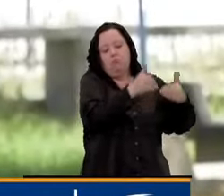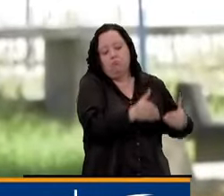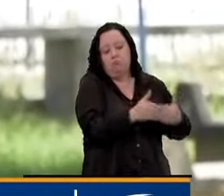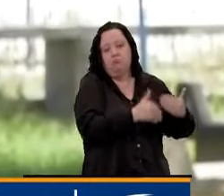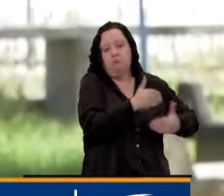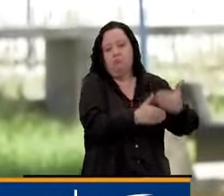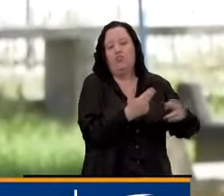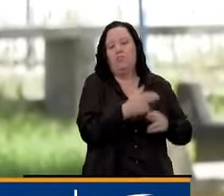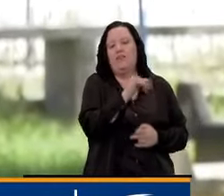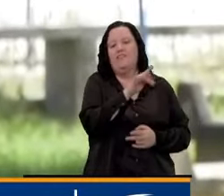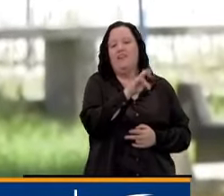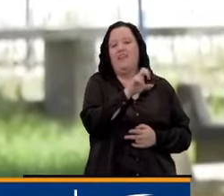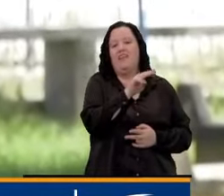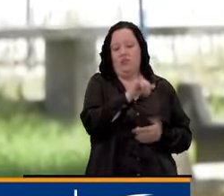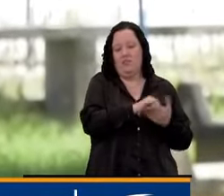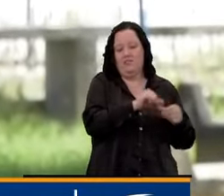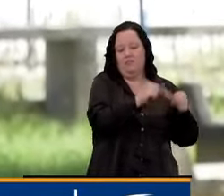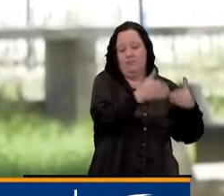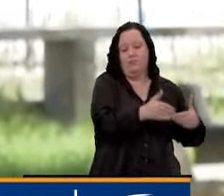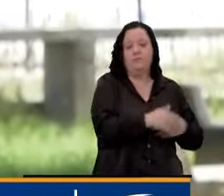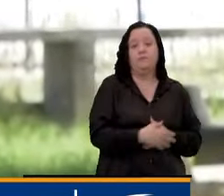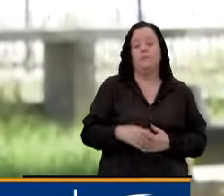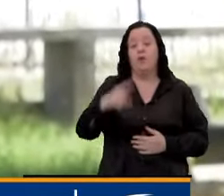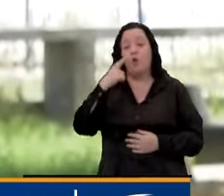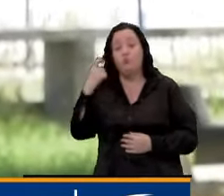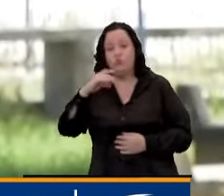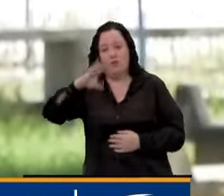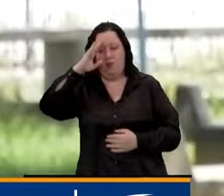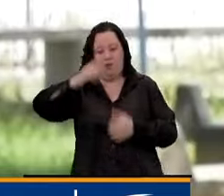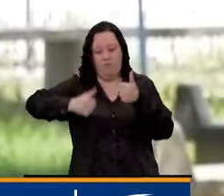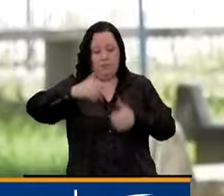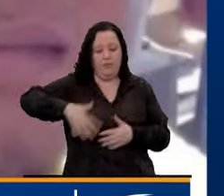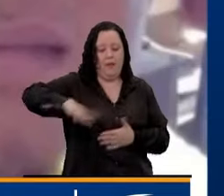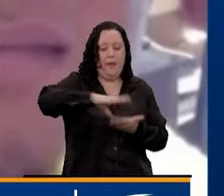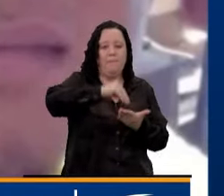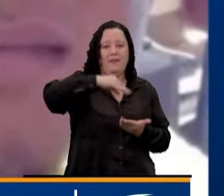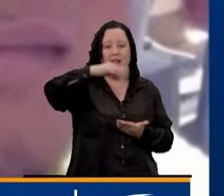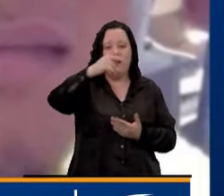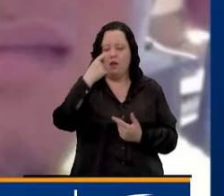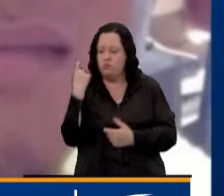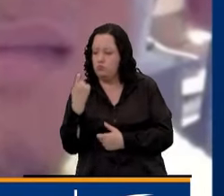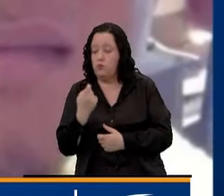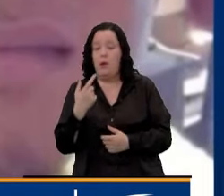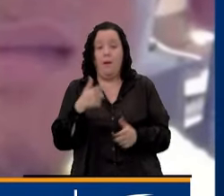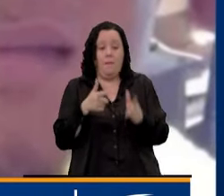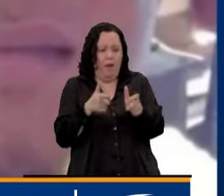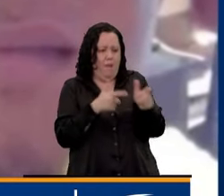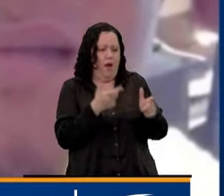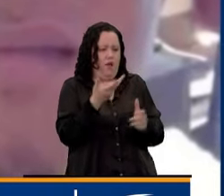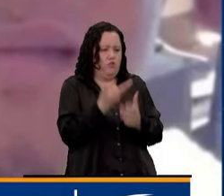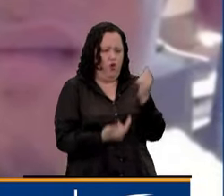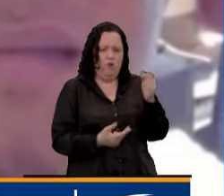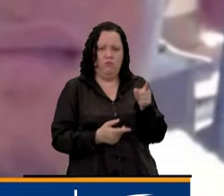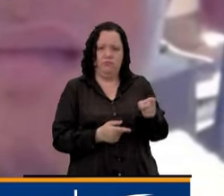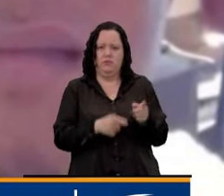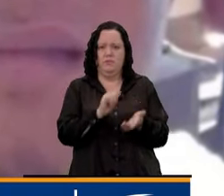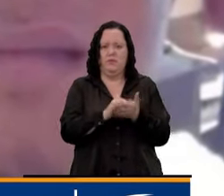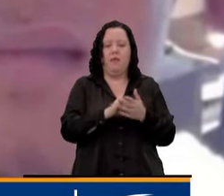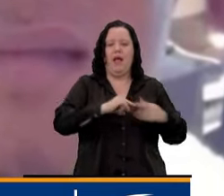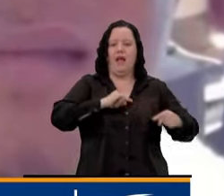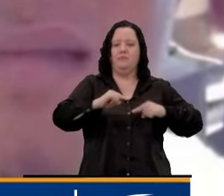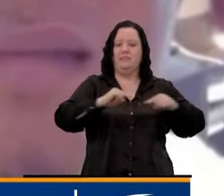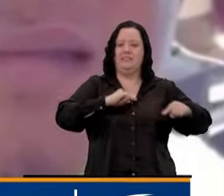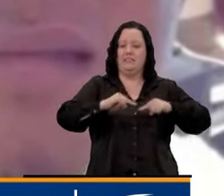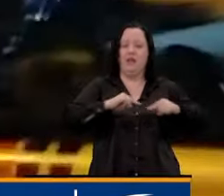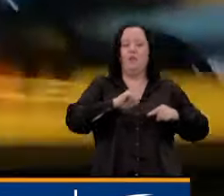A esta hora es noticia la búsqueda que realizan las autoridades de Policía Magdalena de los responsables del doble homicidio del que fue víctima un administrador de finca